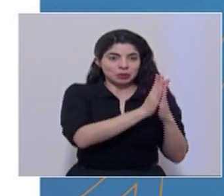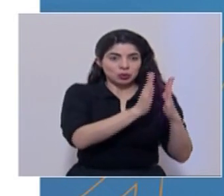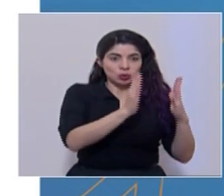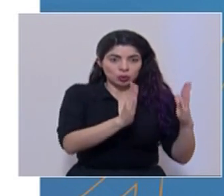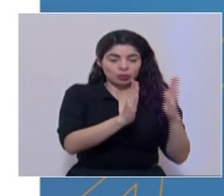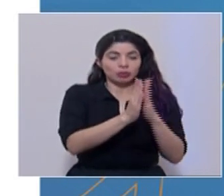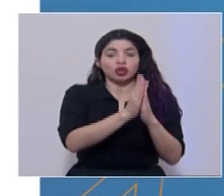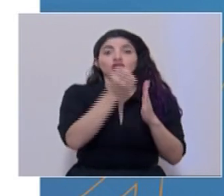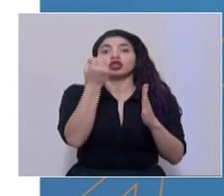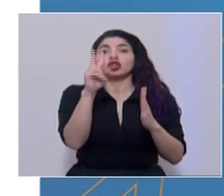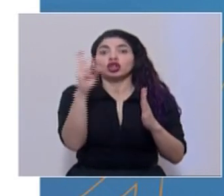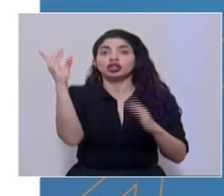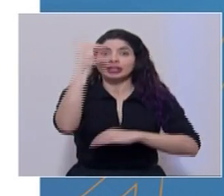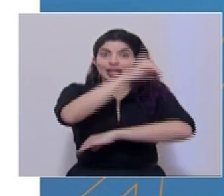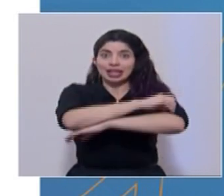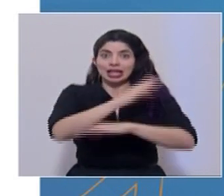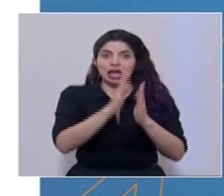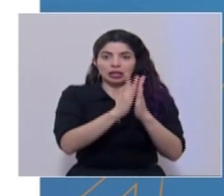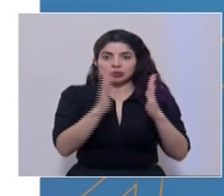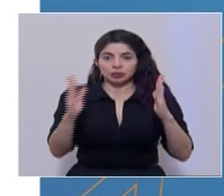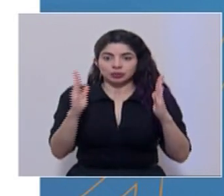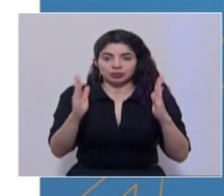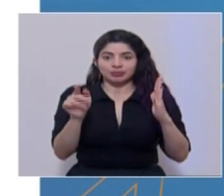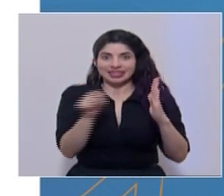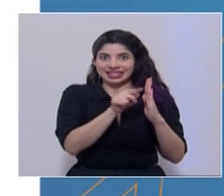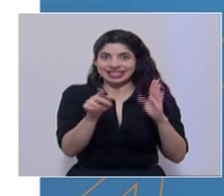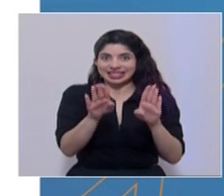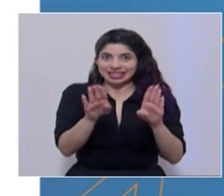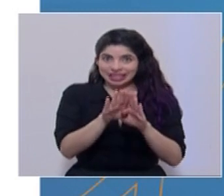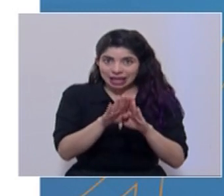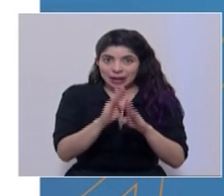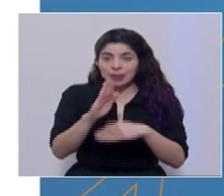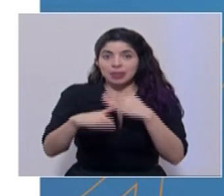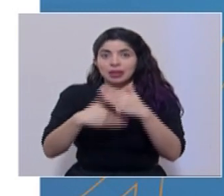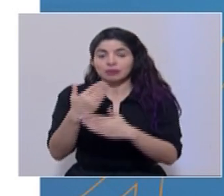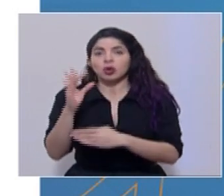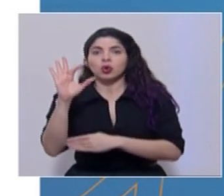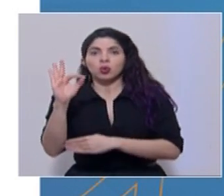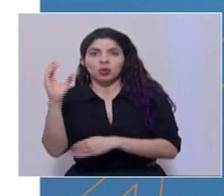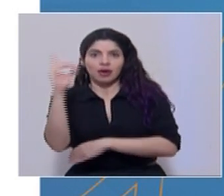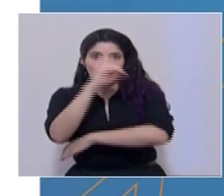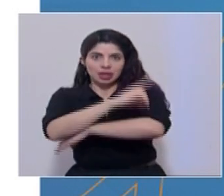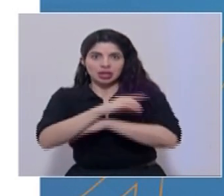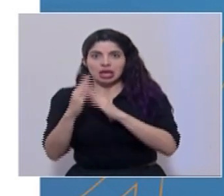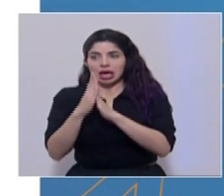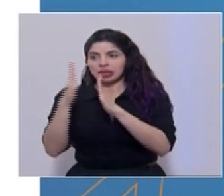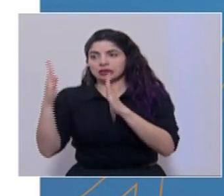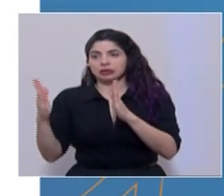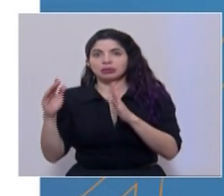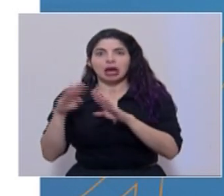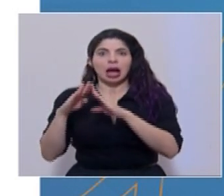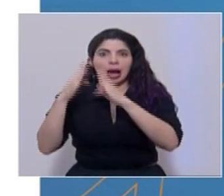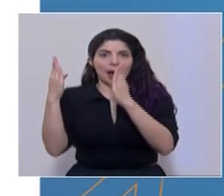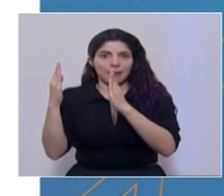de 12 días de cierre y luego otros 9 días de apertura.